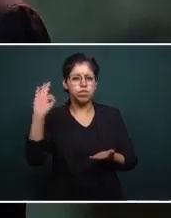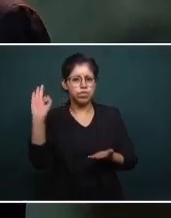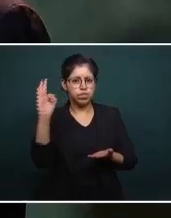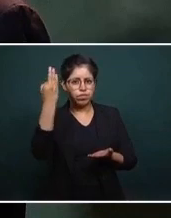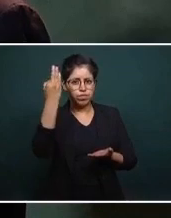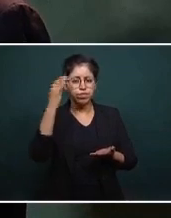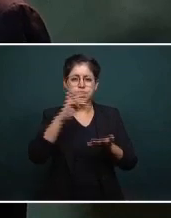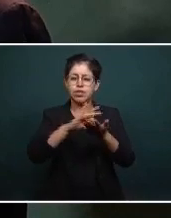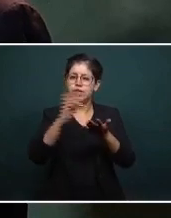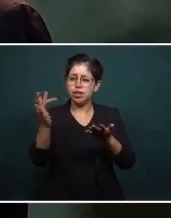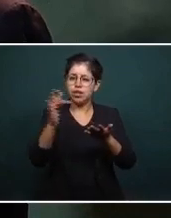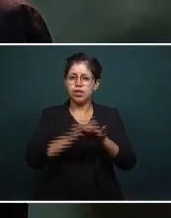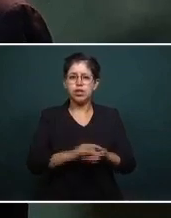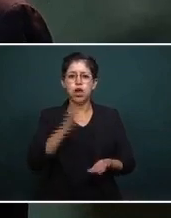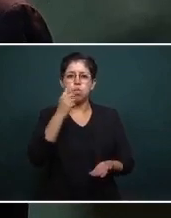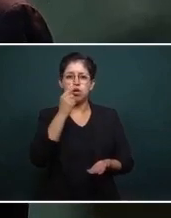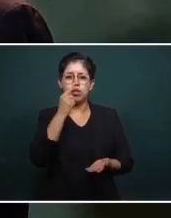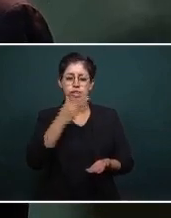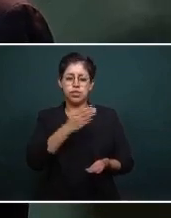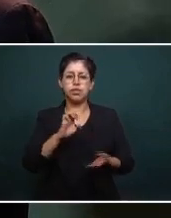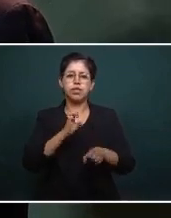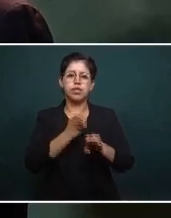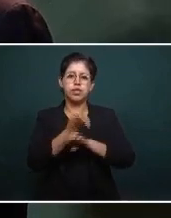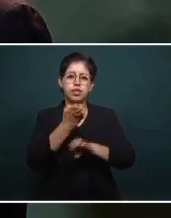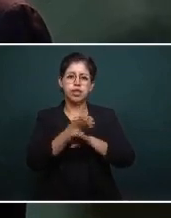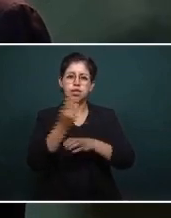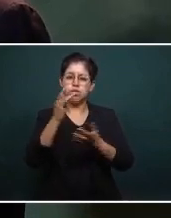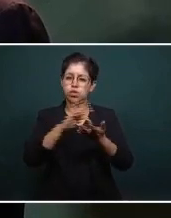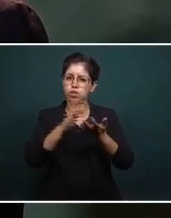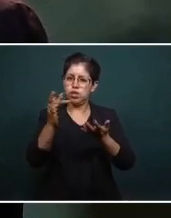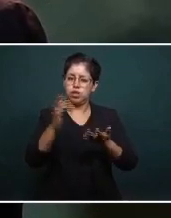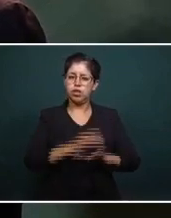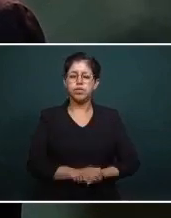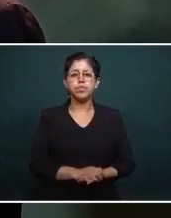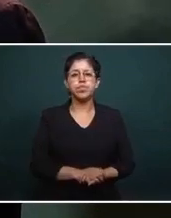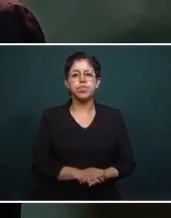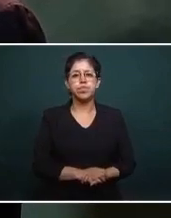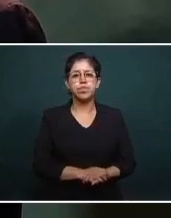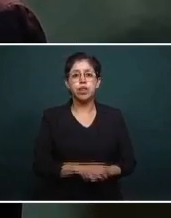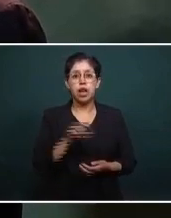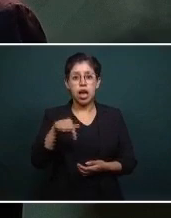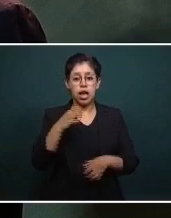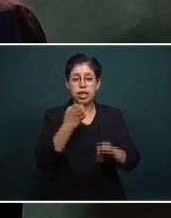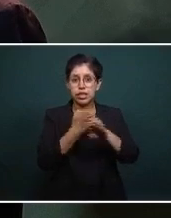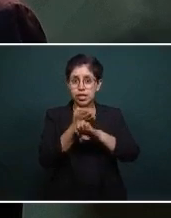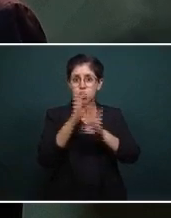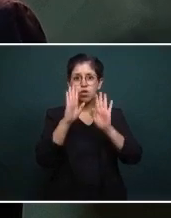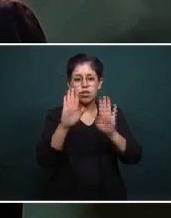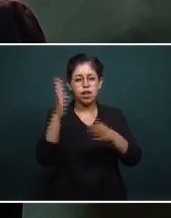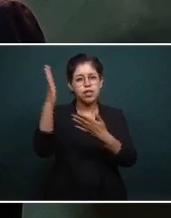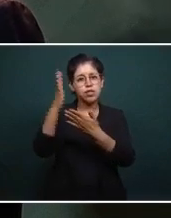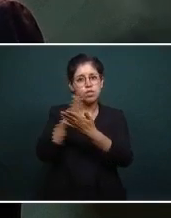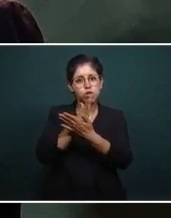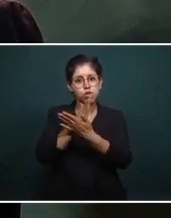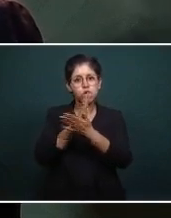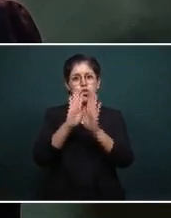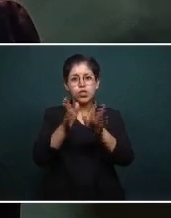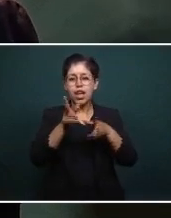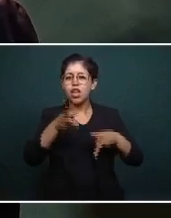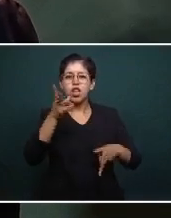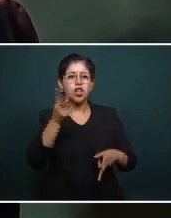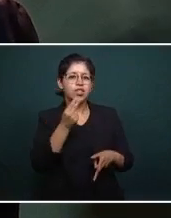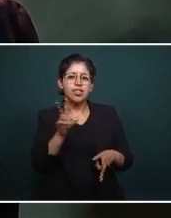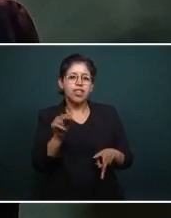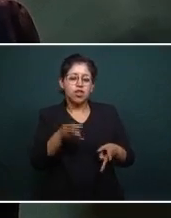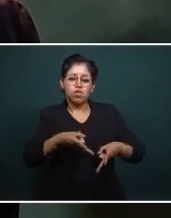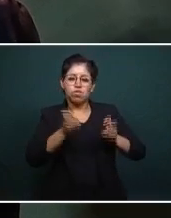menciono en el despliegue. Ha habido también en el Estado una reducción importante en el robo de